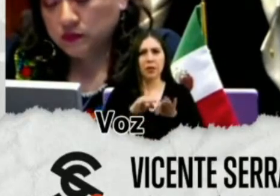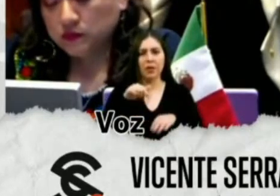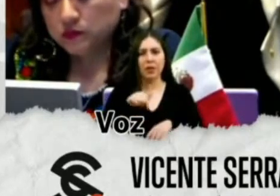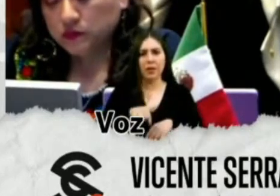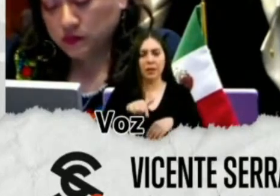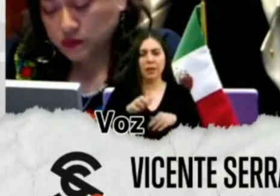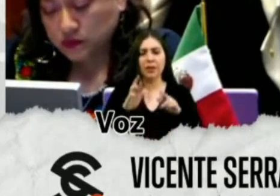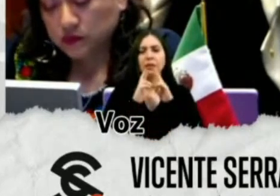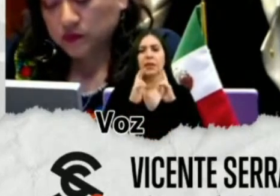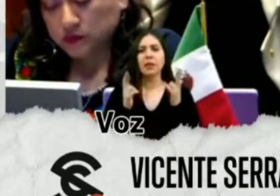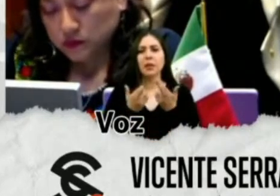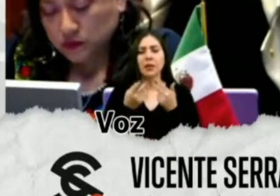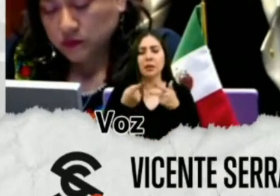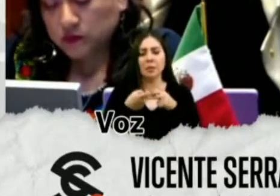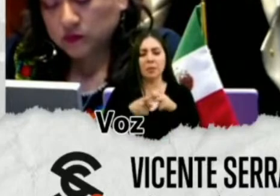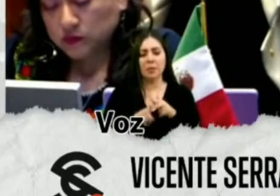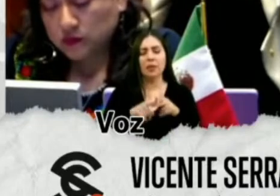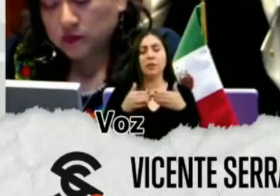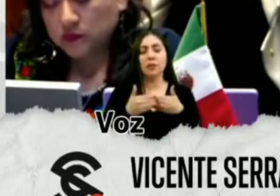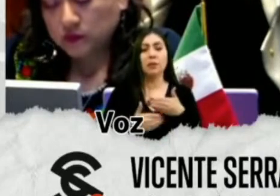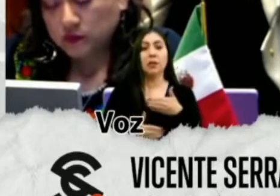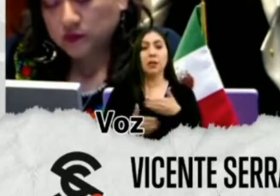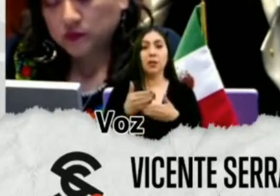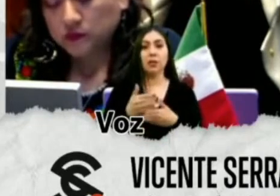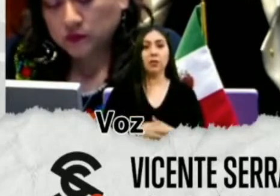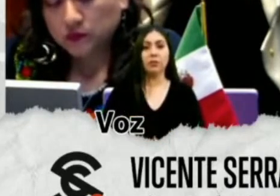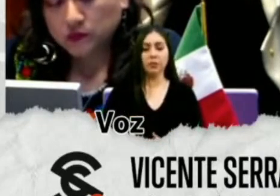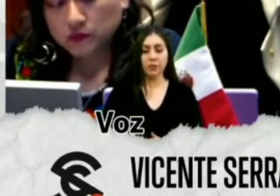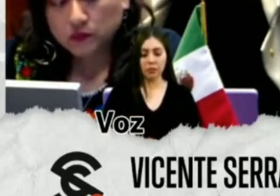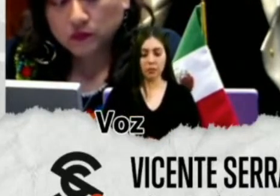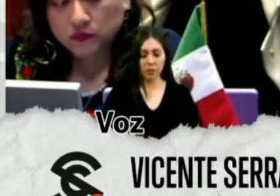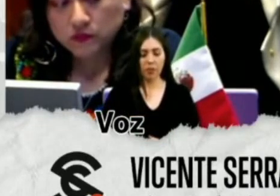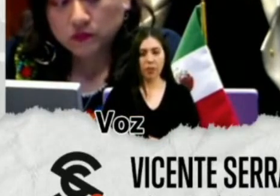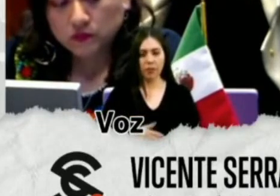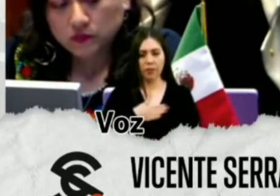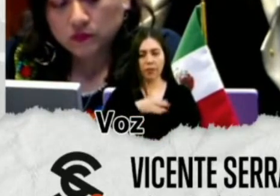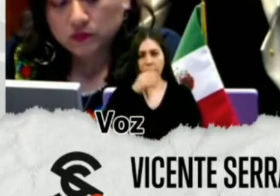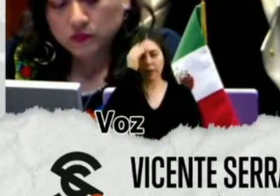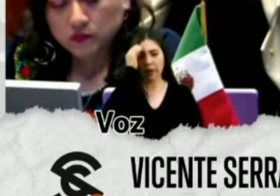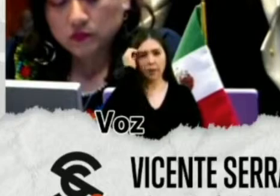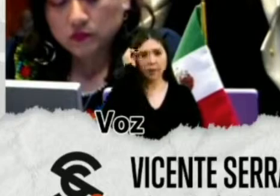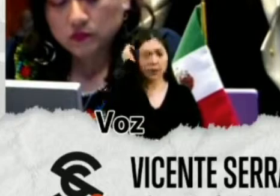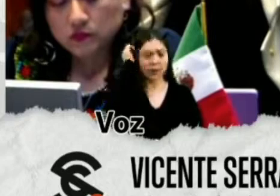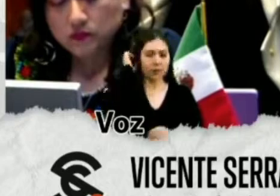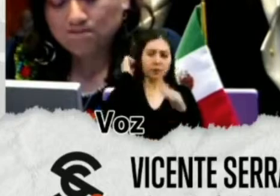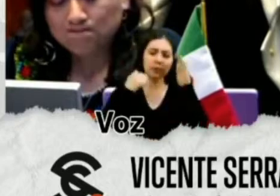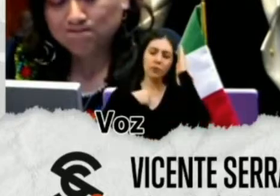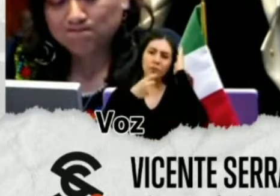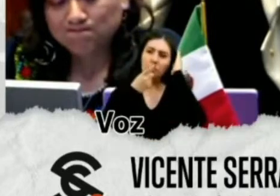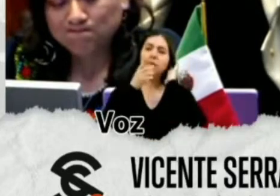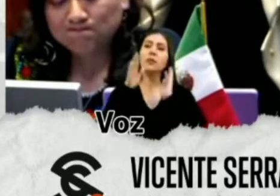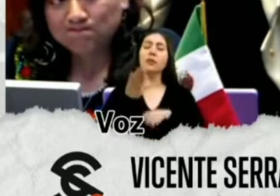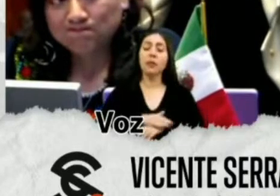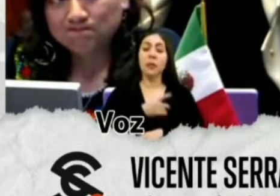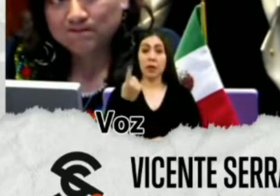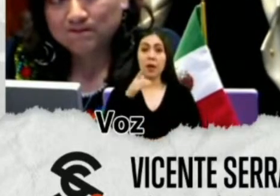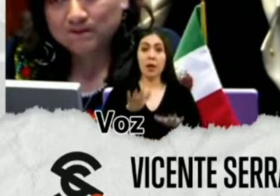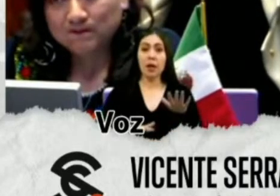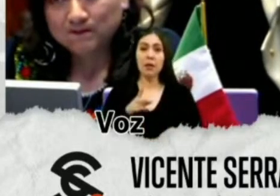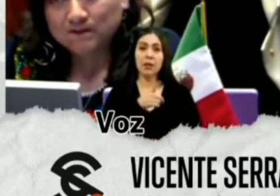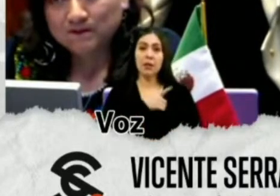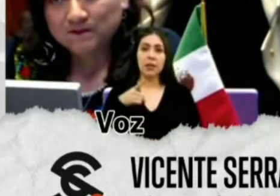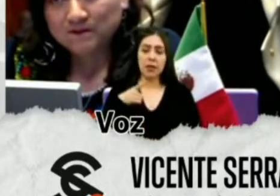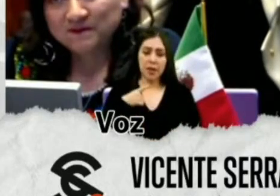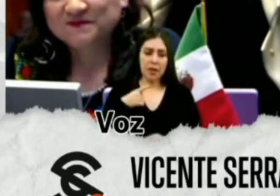Ricardo Sevilla, si me permites dejar las imágenes, sigo escuchando tus comentarios, no sé si quieras abordar